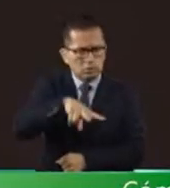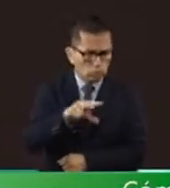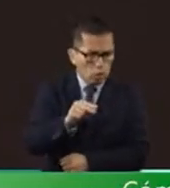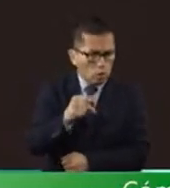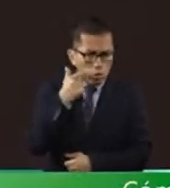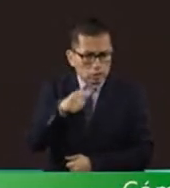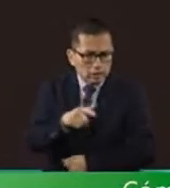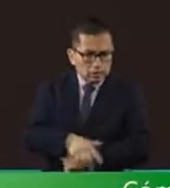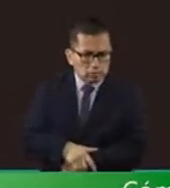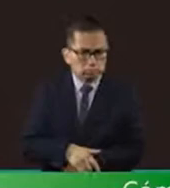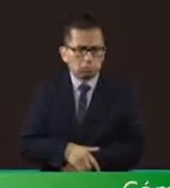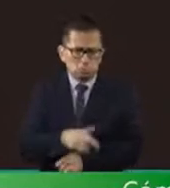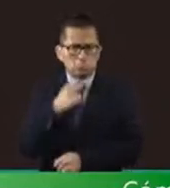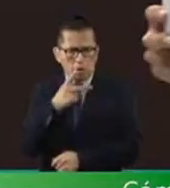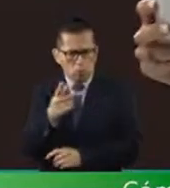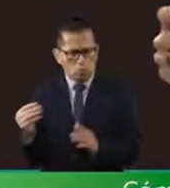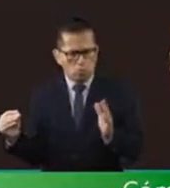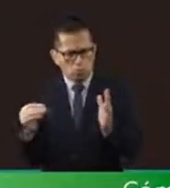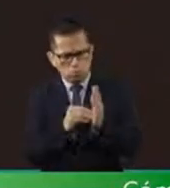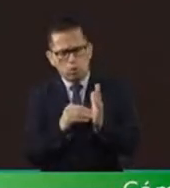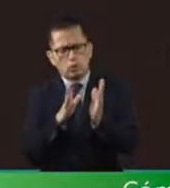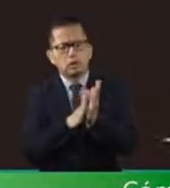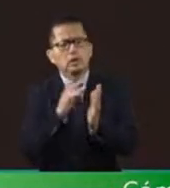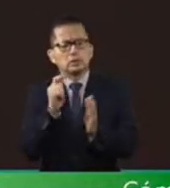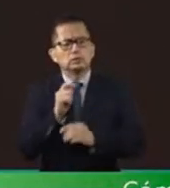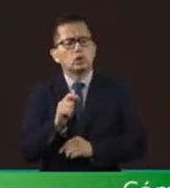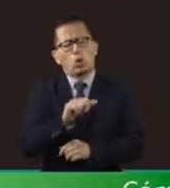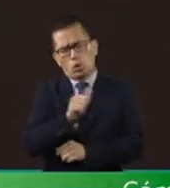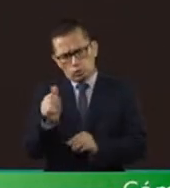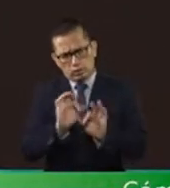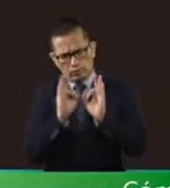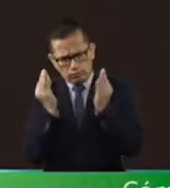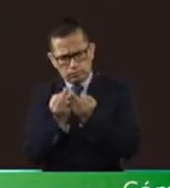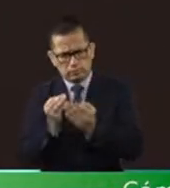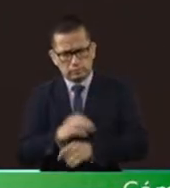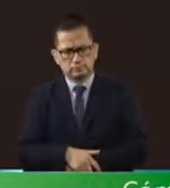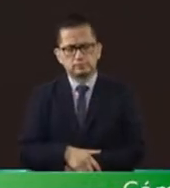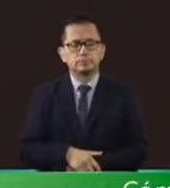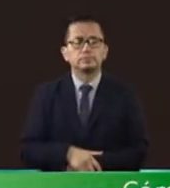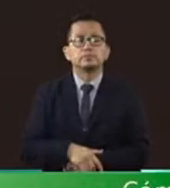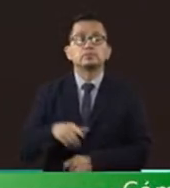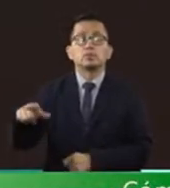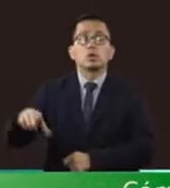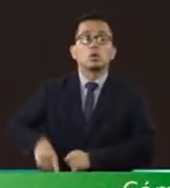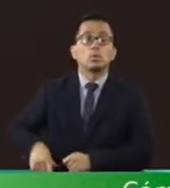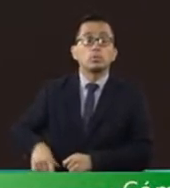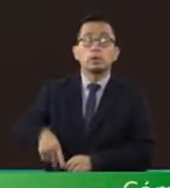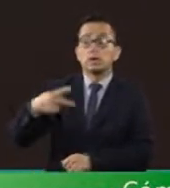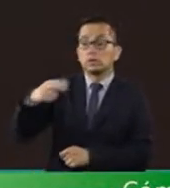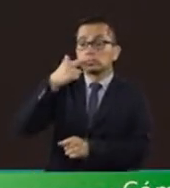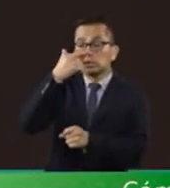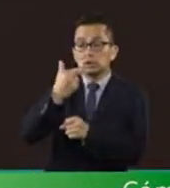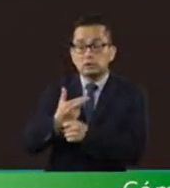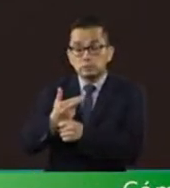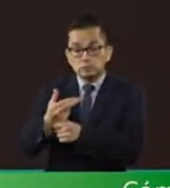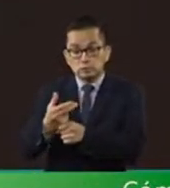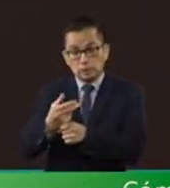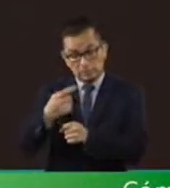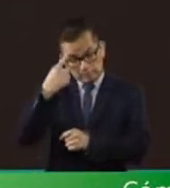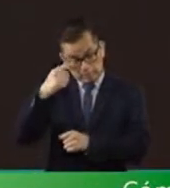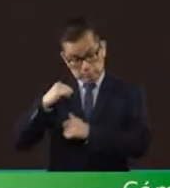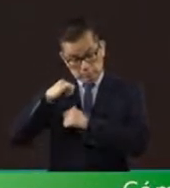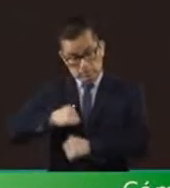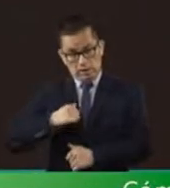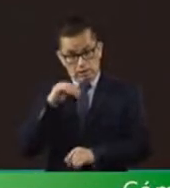Entonces por qué no queda como como se le diría de la siguiente manera el estado queda a cargo de la política y la